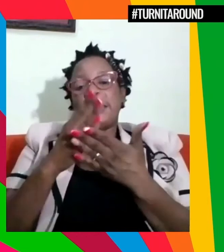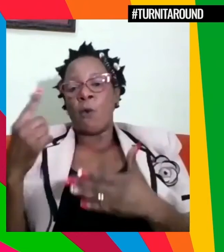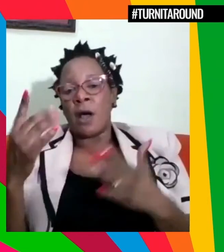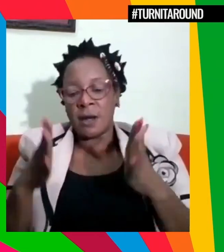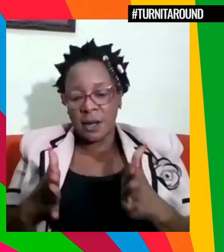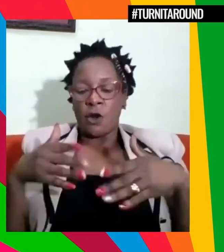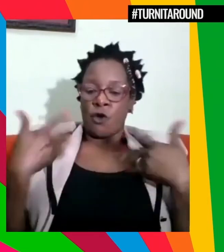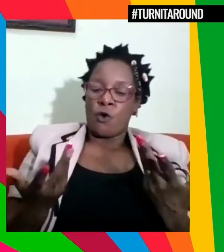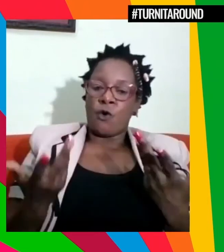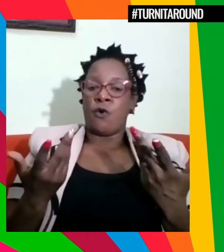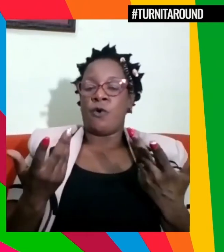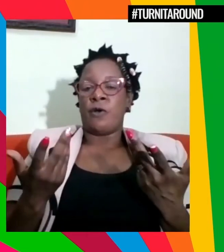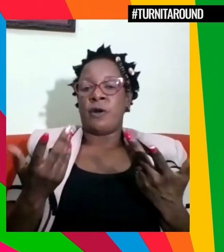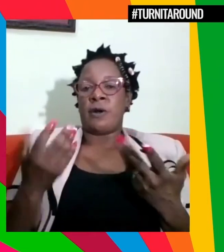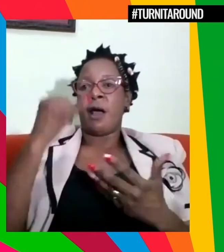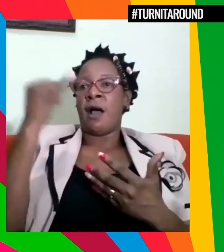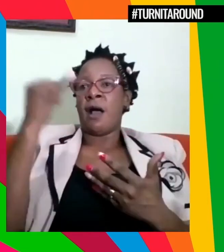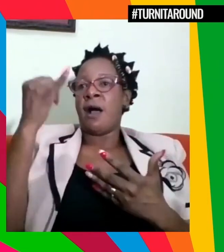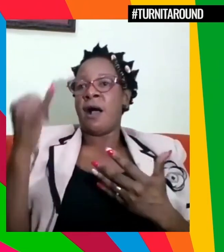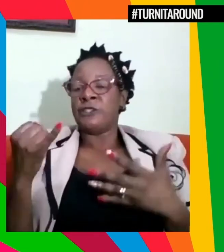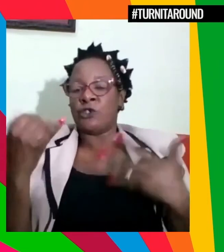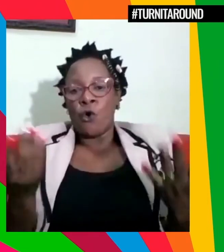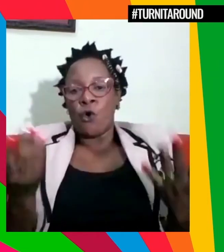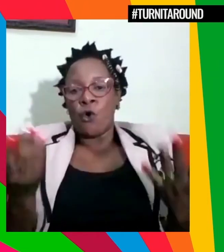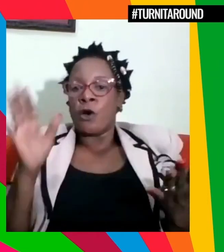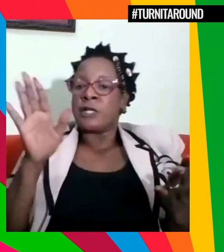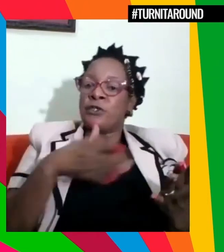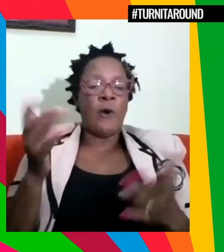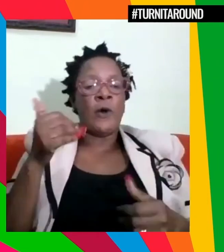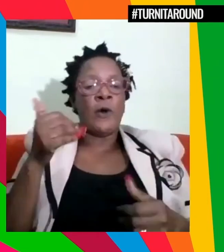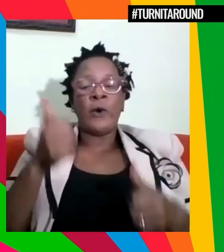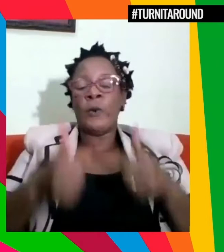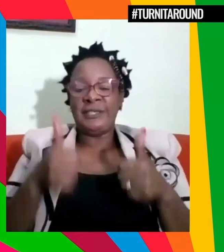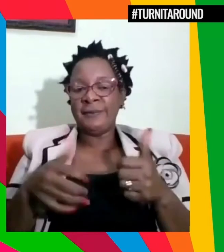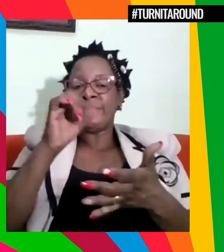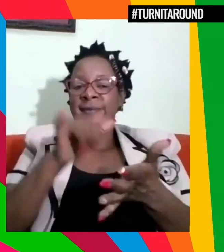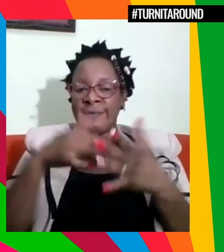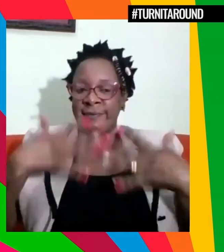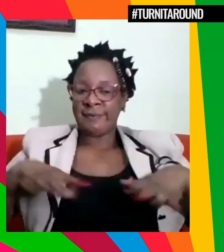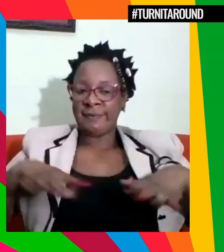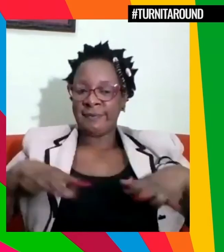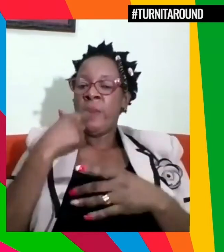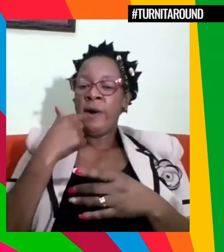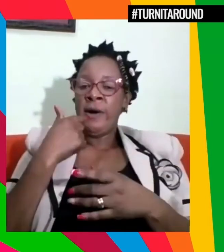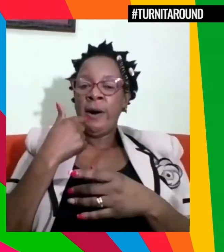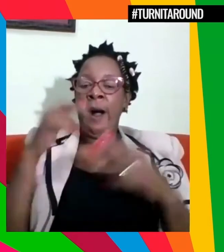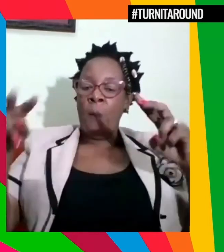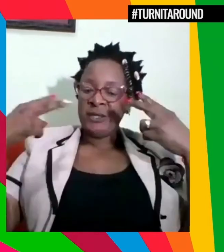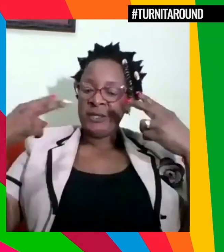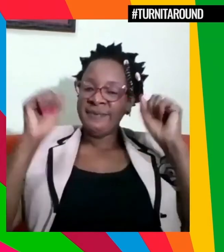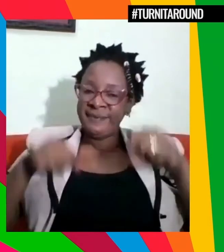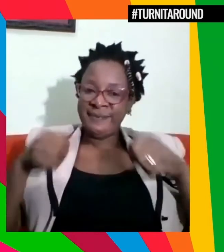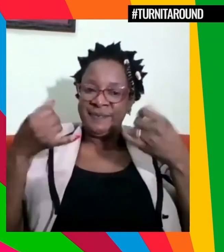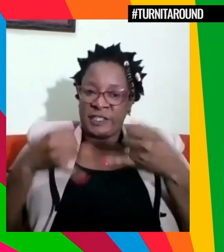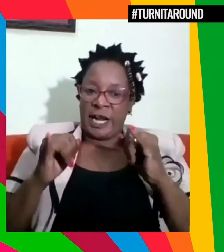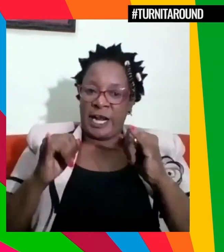arte, una canción, simplemente para que la gente que nos ve pueda acceder a ello.